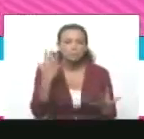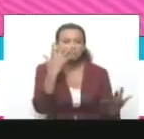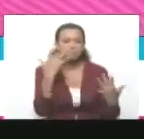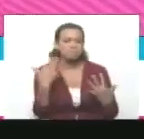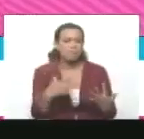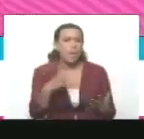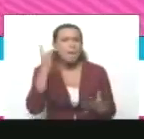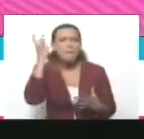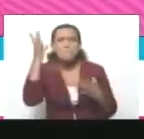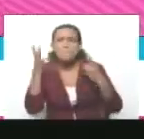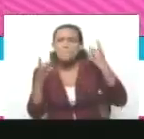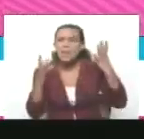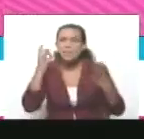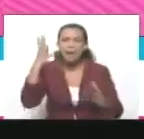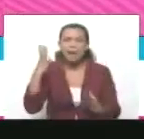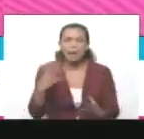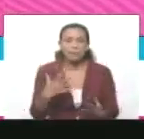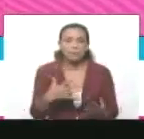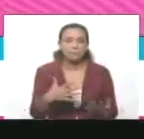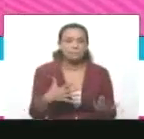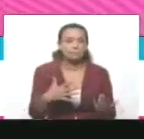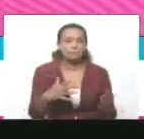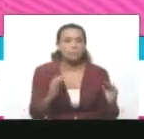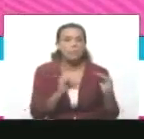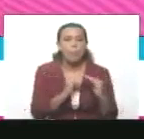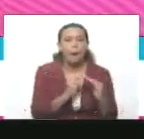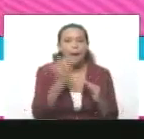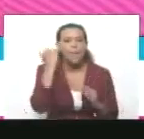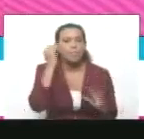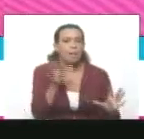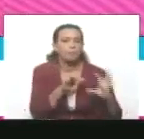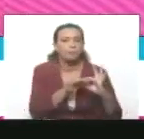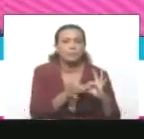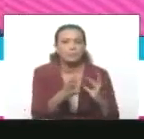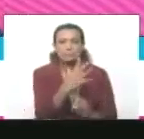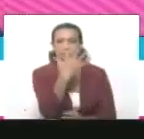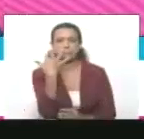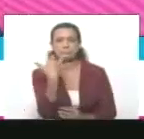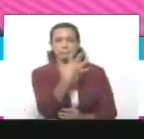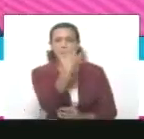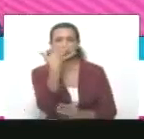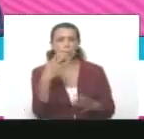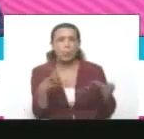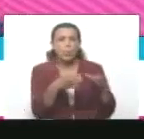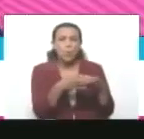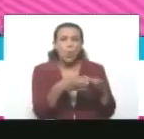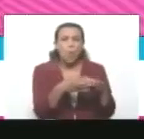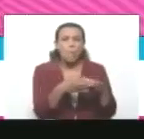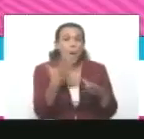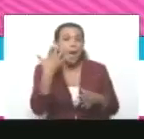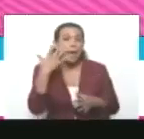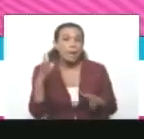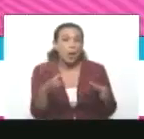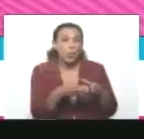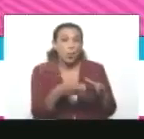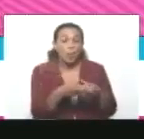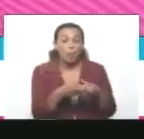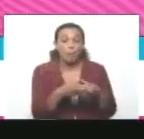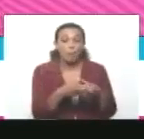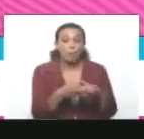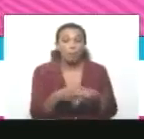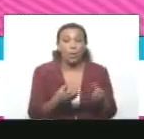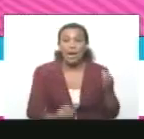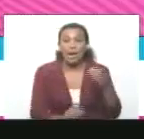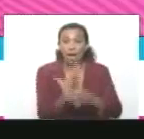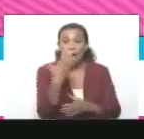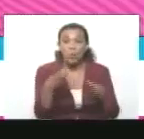atacar porque están parcializados política e ideológicamente, son parte de lo que quedó del Grupo de Lima. Un